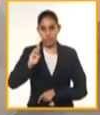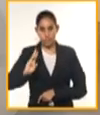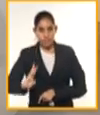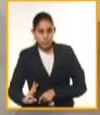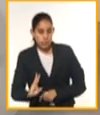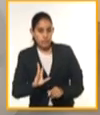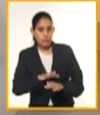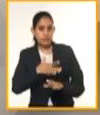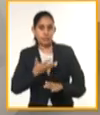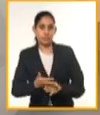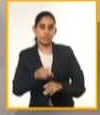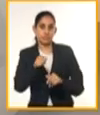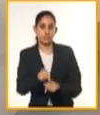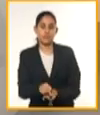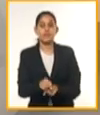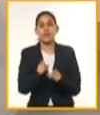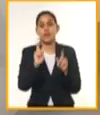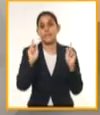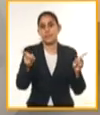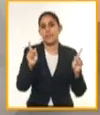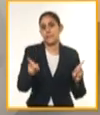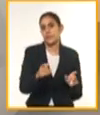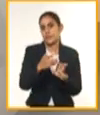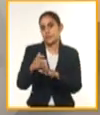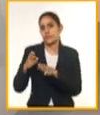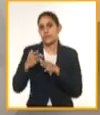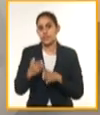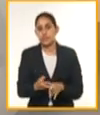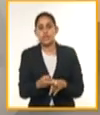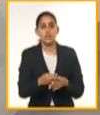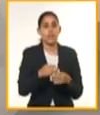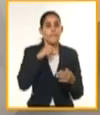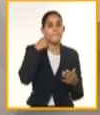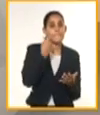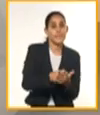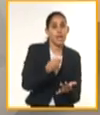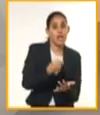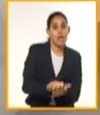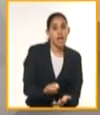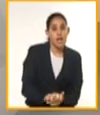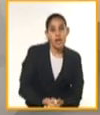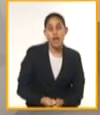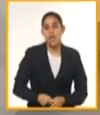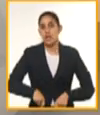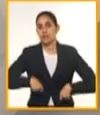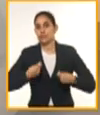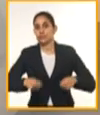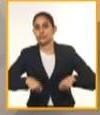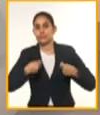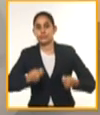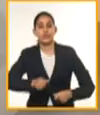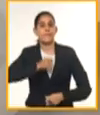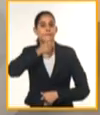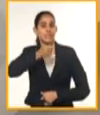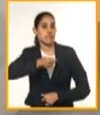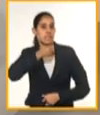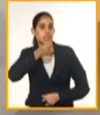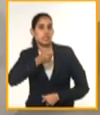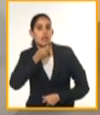estado trabajando toda la cosa de pagar prensa, pagar periodistas, correcto, pagar organizaciones. Y lo hicieron también en los